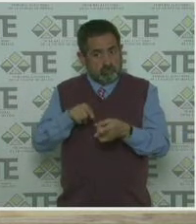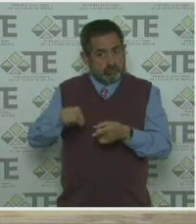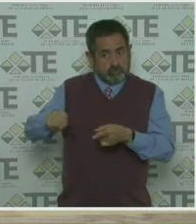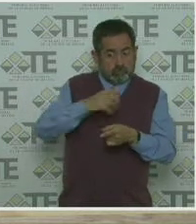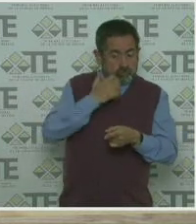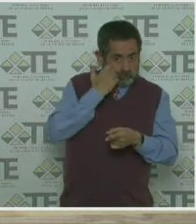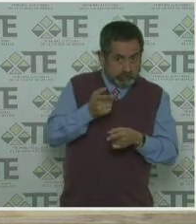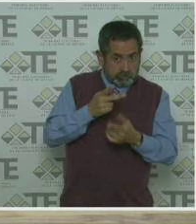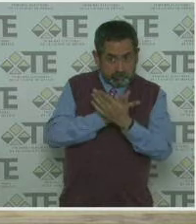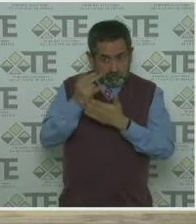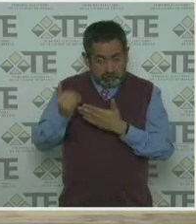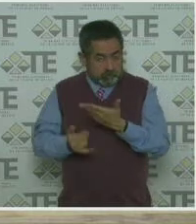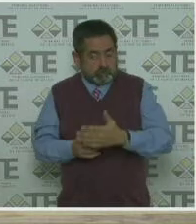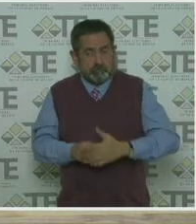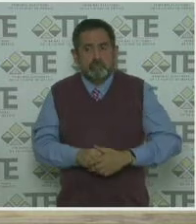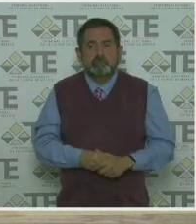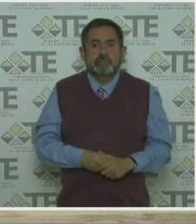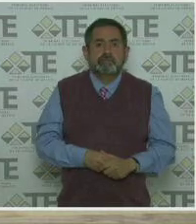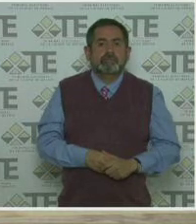respecto de este proyecto.